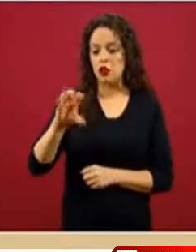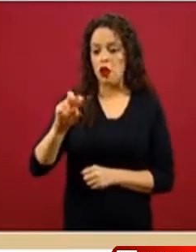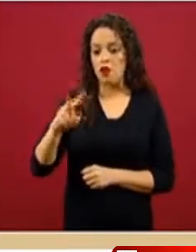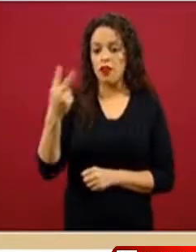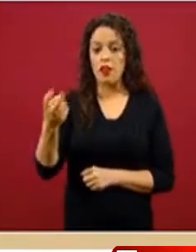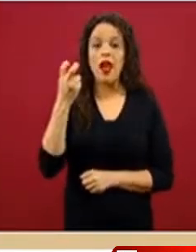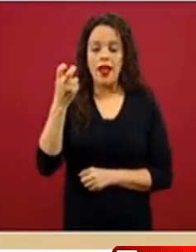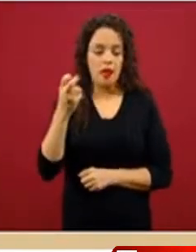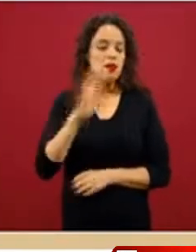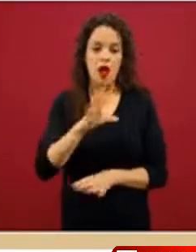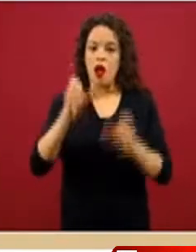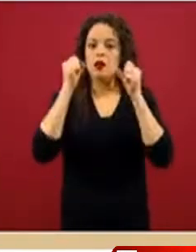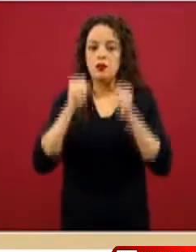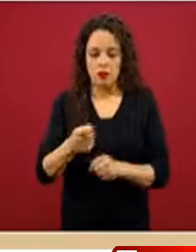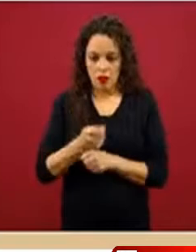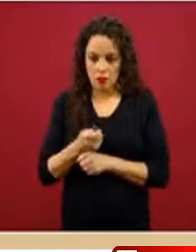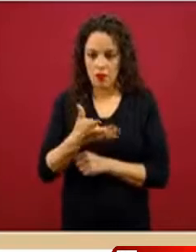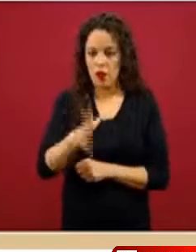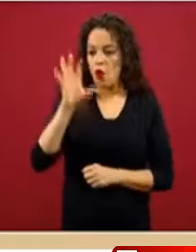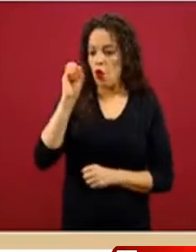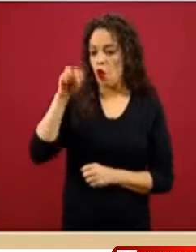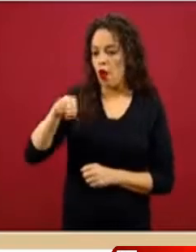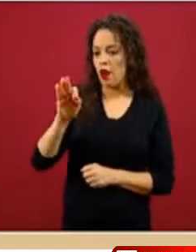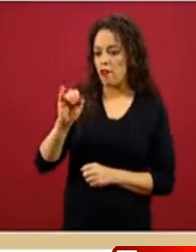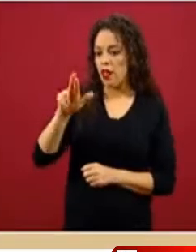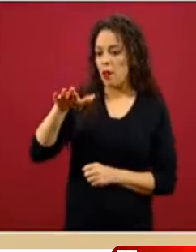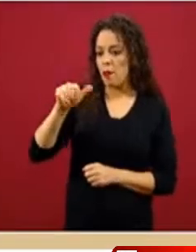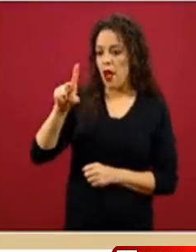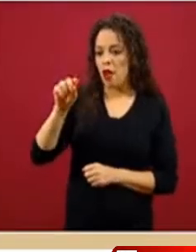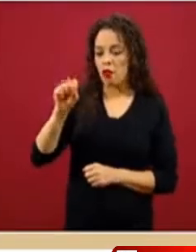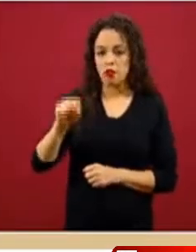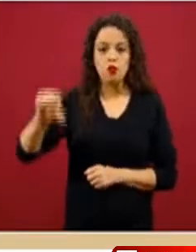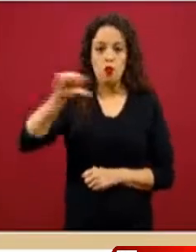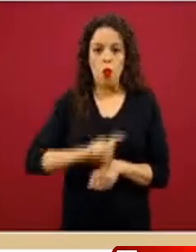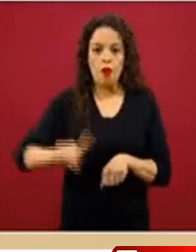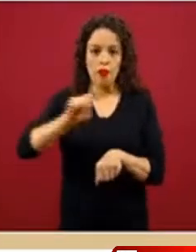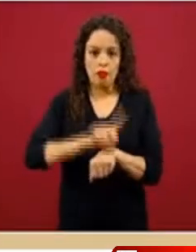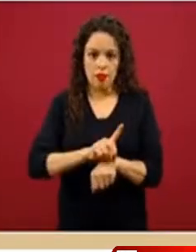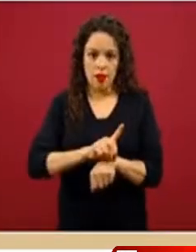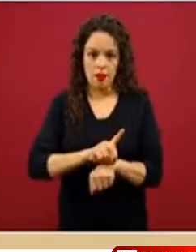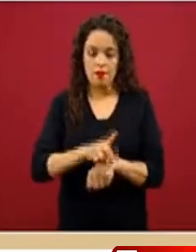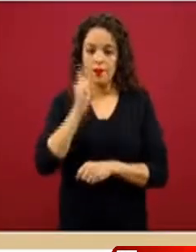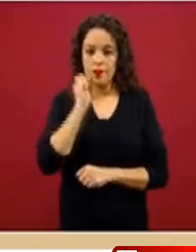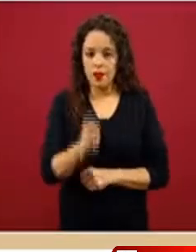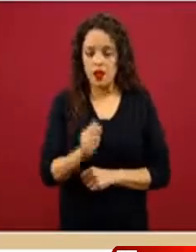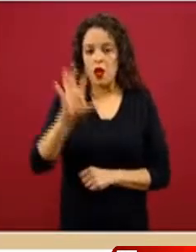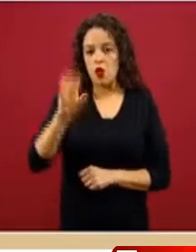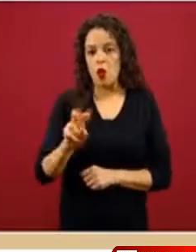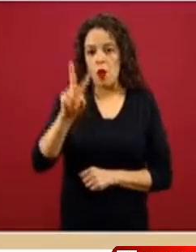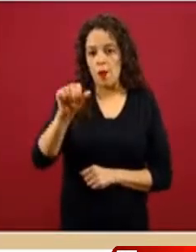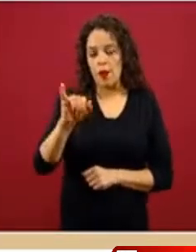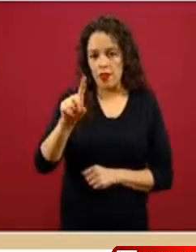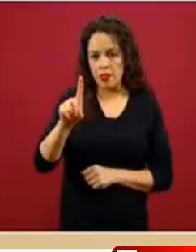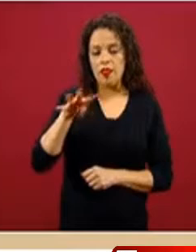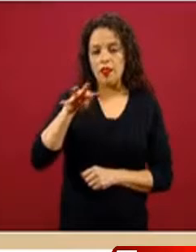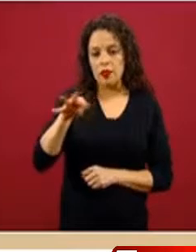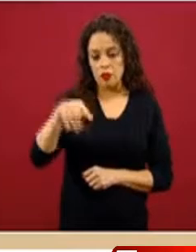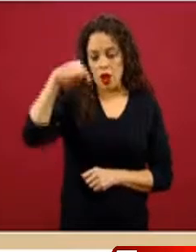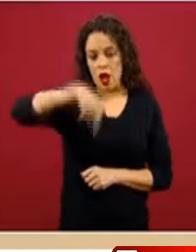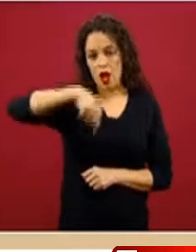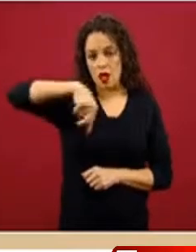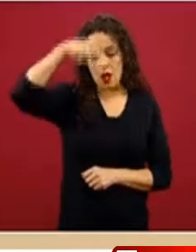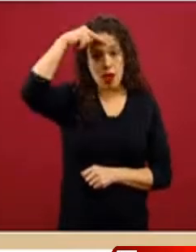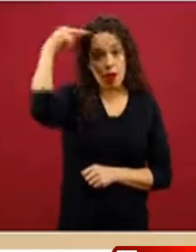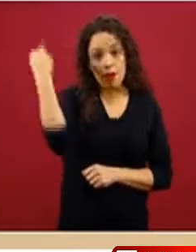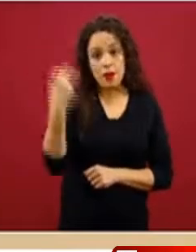casos confirmados acumulados al corte del día de hoy de COVID-19 en México. Dentro de